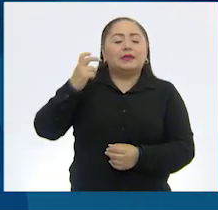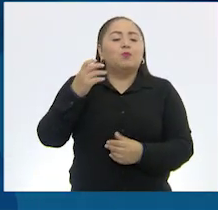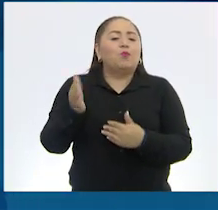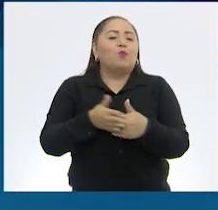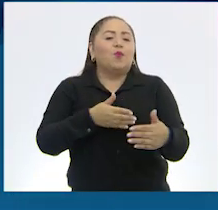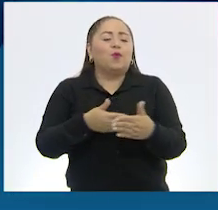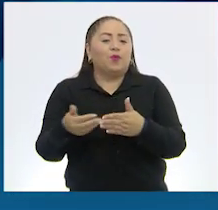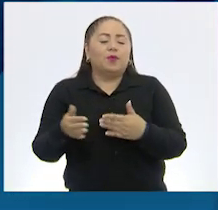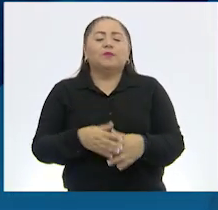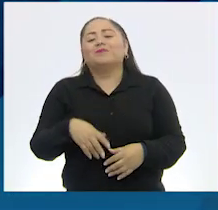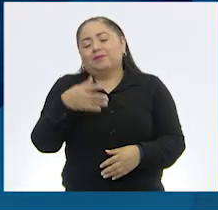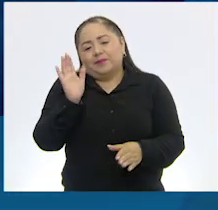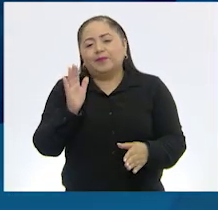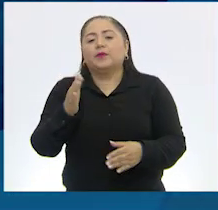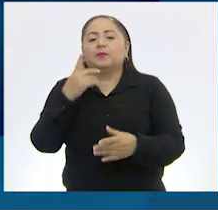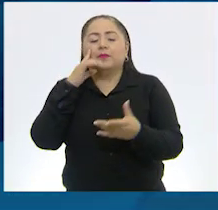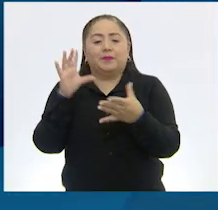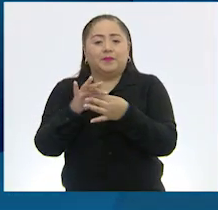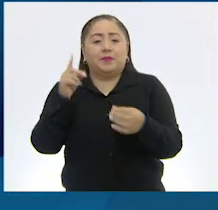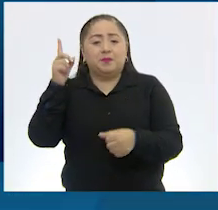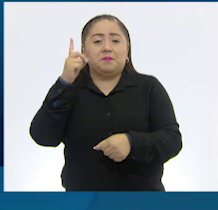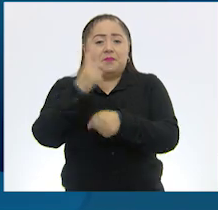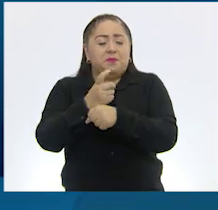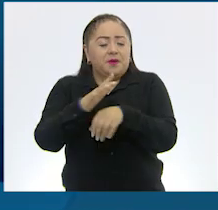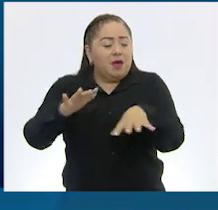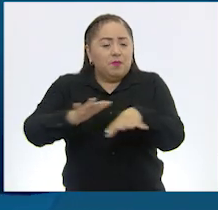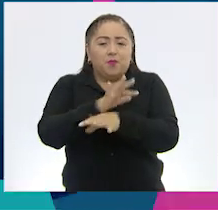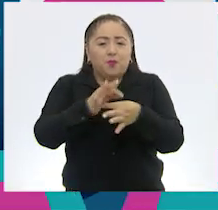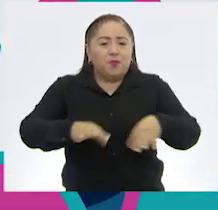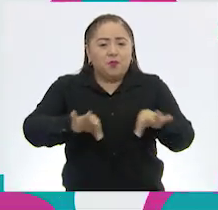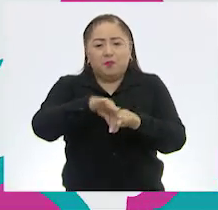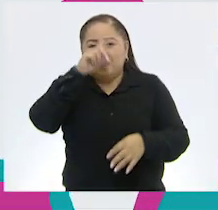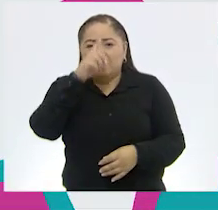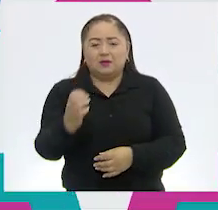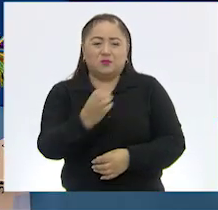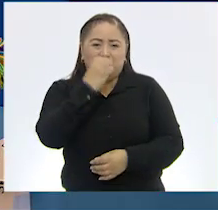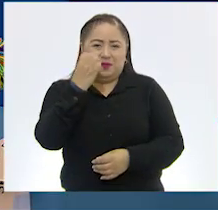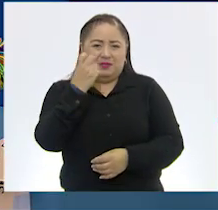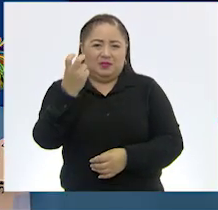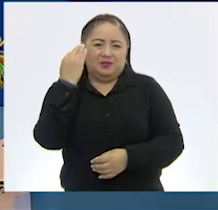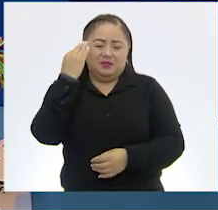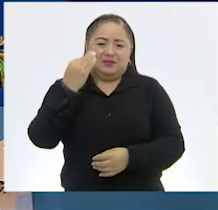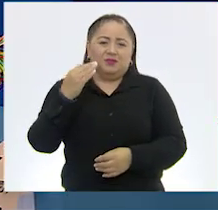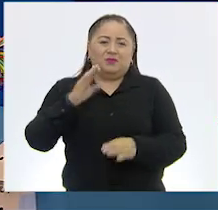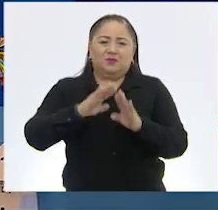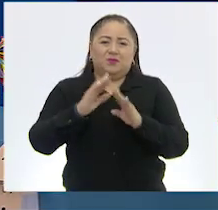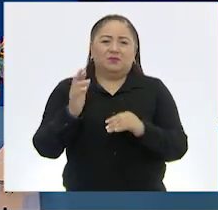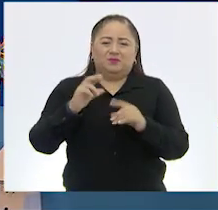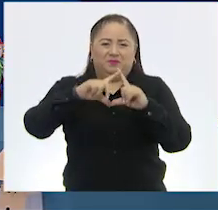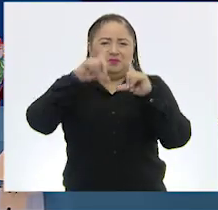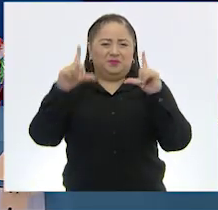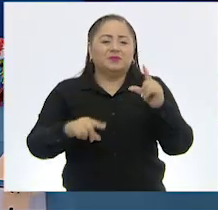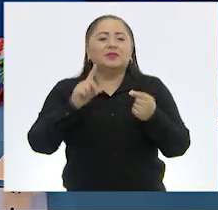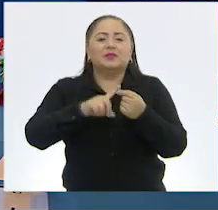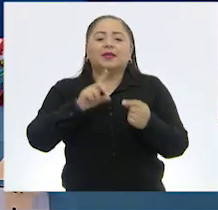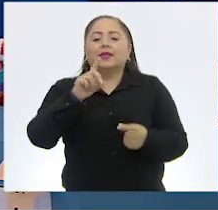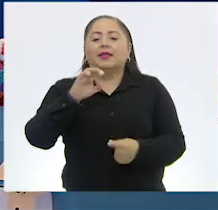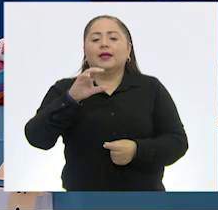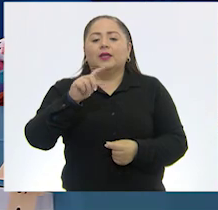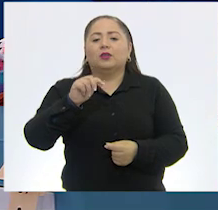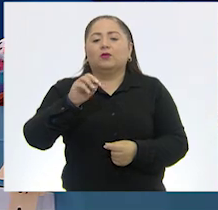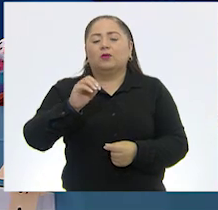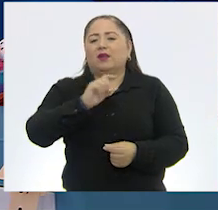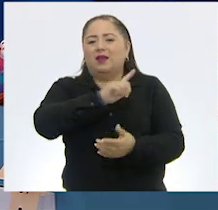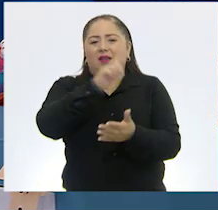Bueno, como les contaba, el primer cambio importante en materia de educación que se dio durante la República Restaurada fue el decreto de la Ley